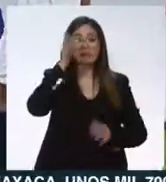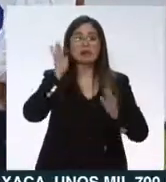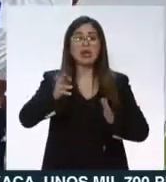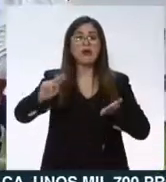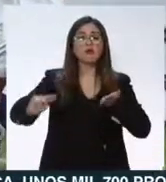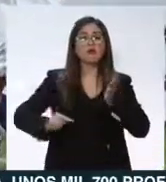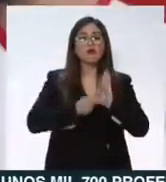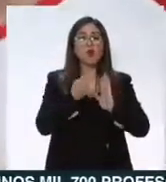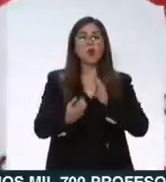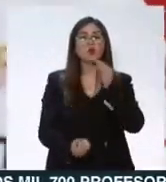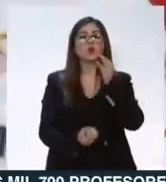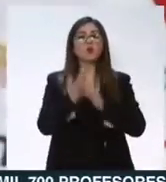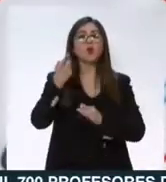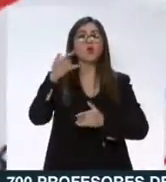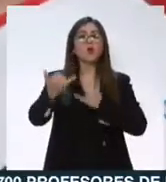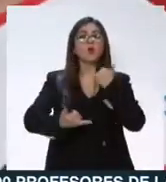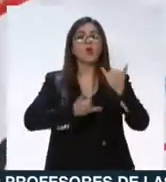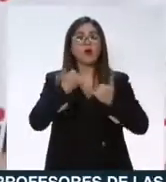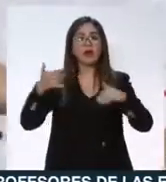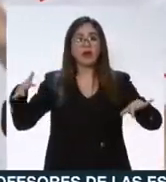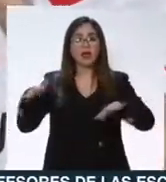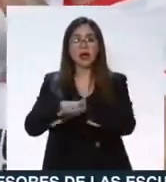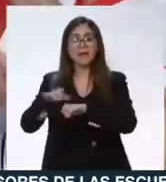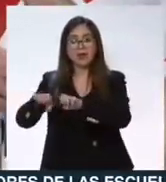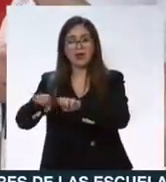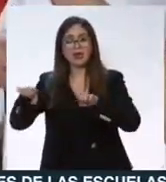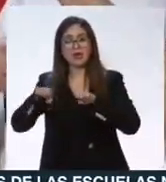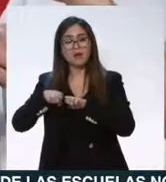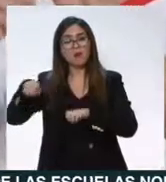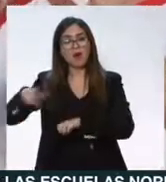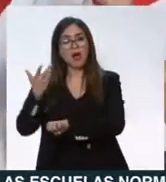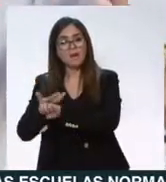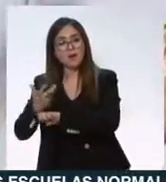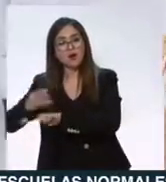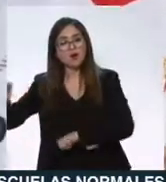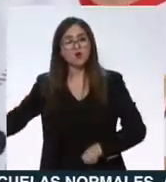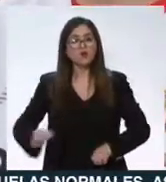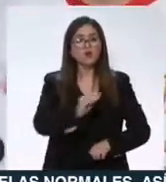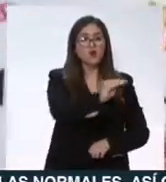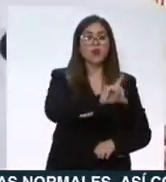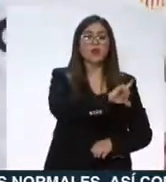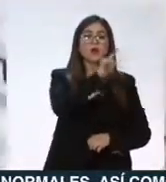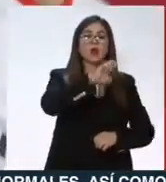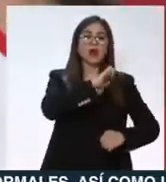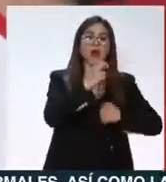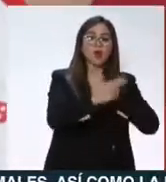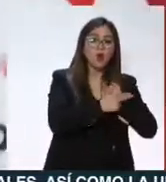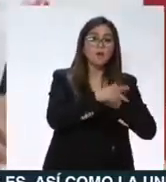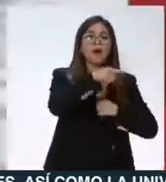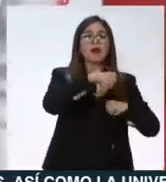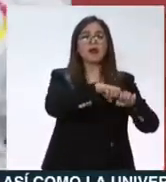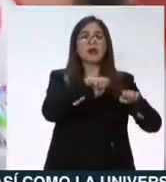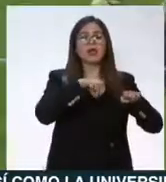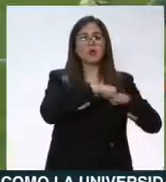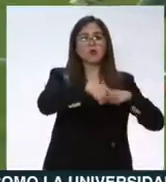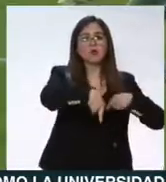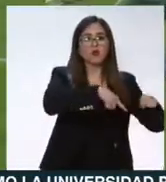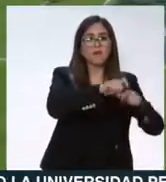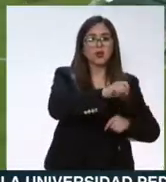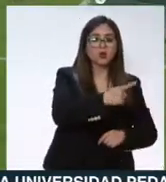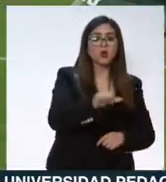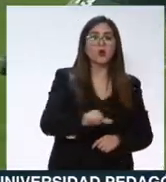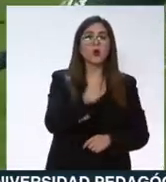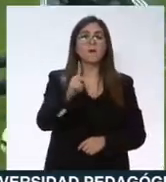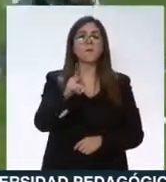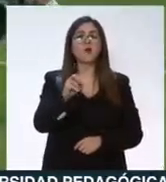será nuevo jugador. Salió del América para brincar a Europa, al Watford, donde jugó 21 partidos, en el Porto jugó